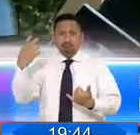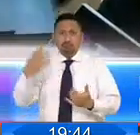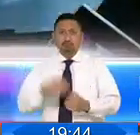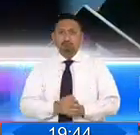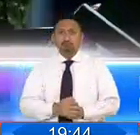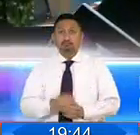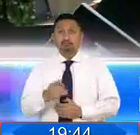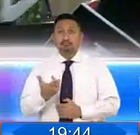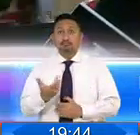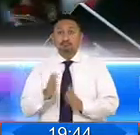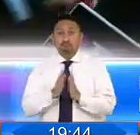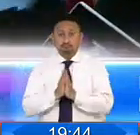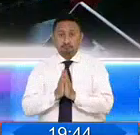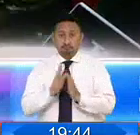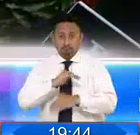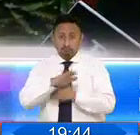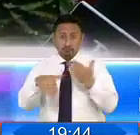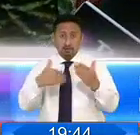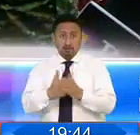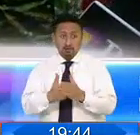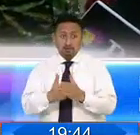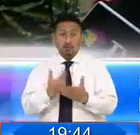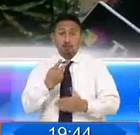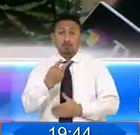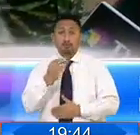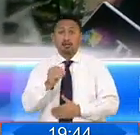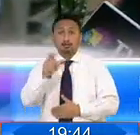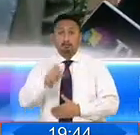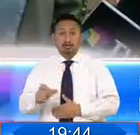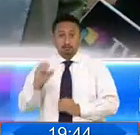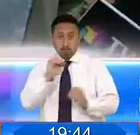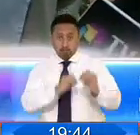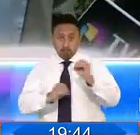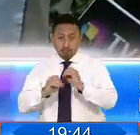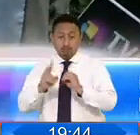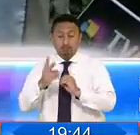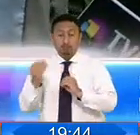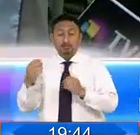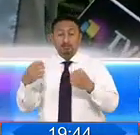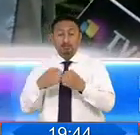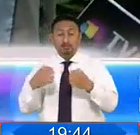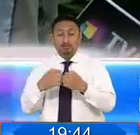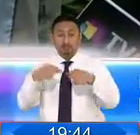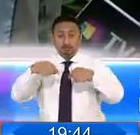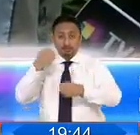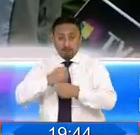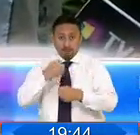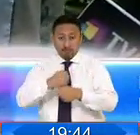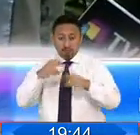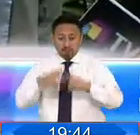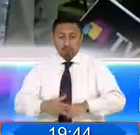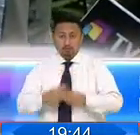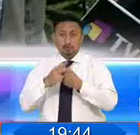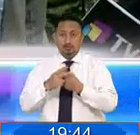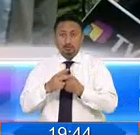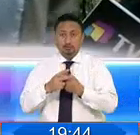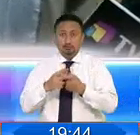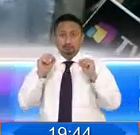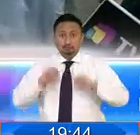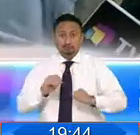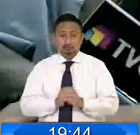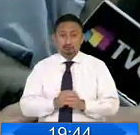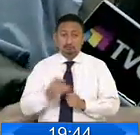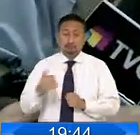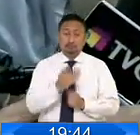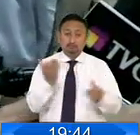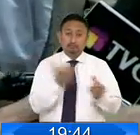estoy pidiendo que todos nuestros 20 observadores y 20 equipos de trabajo de aquí del CNE empecemos contando